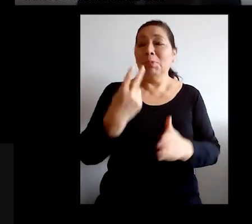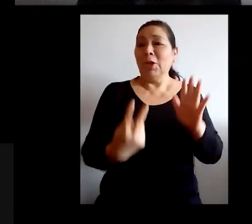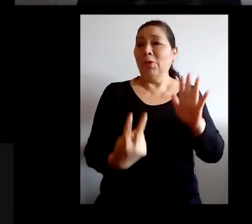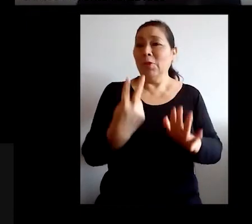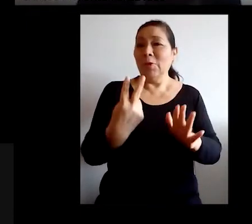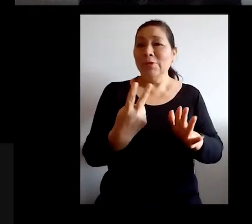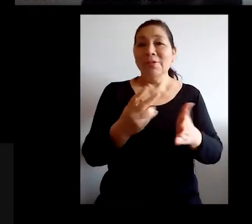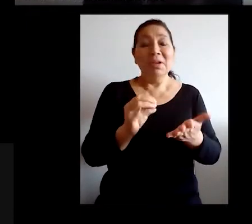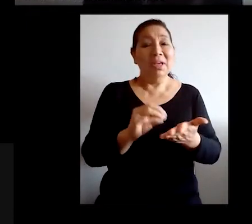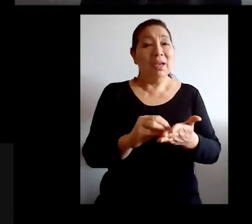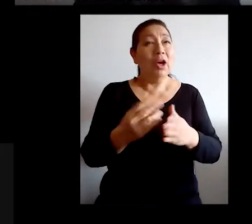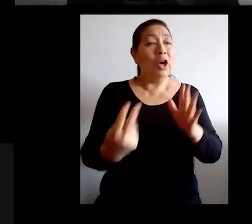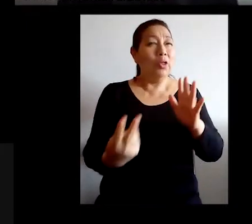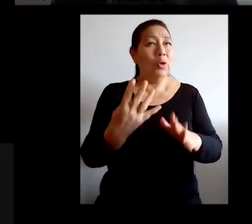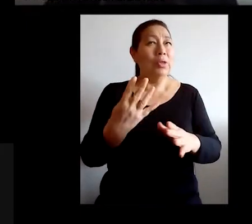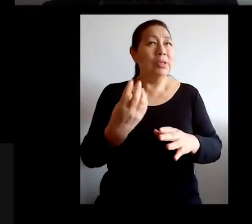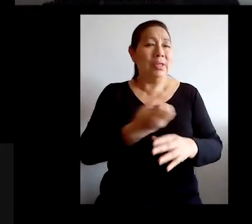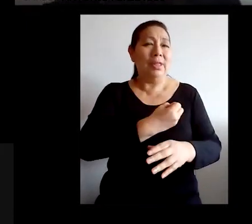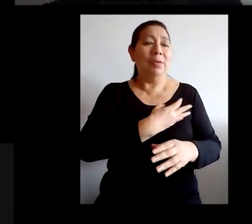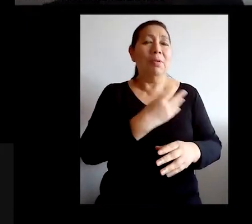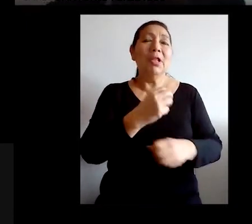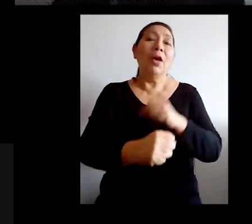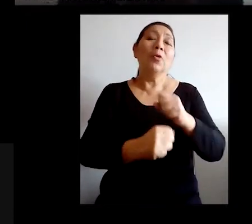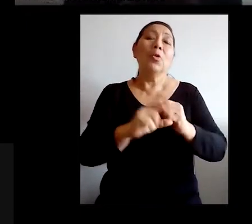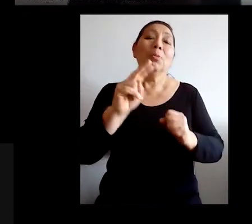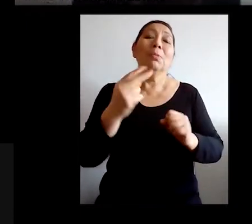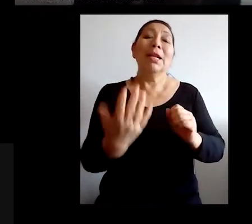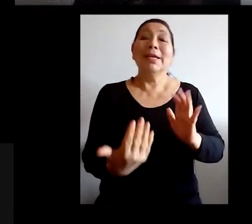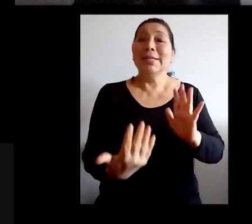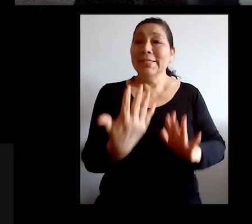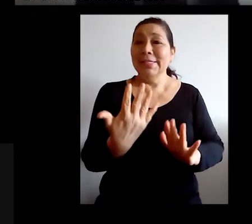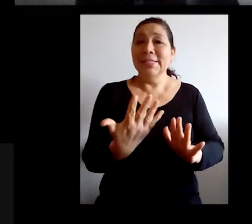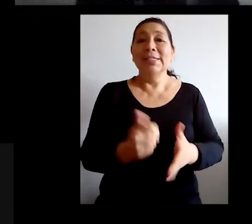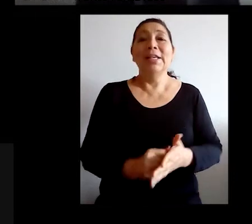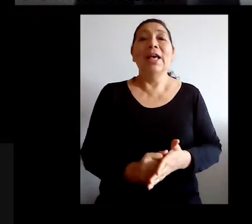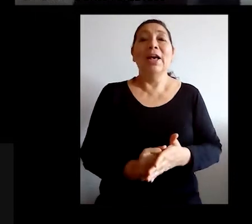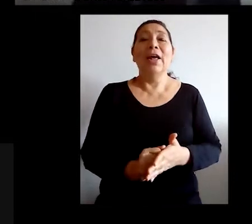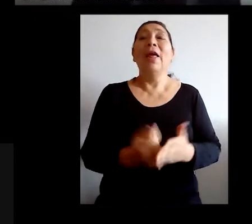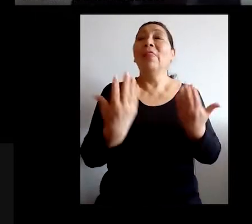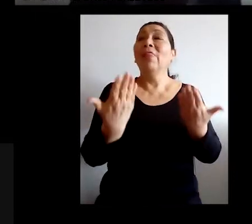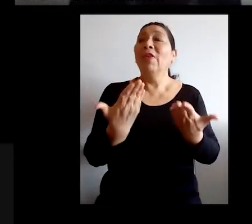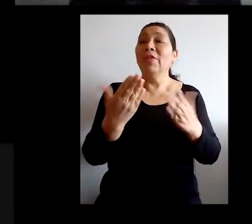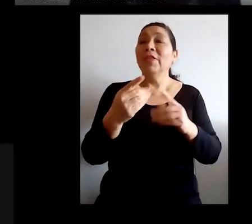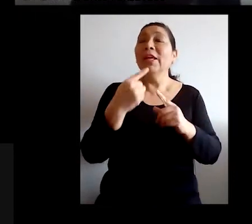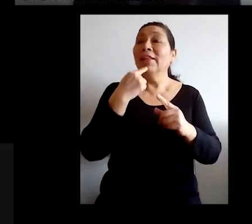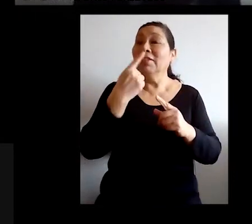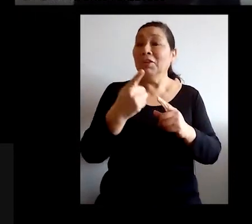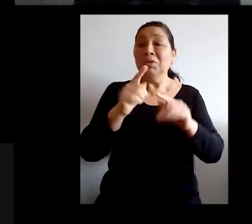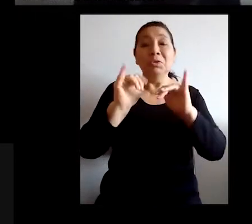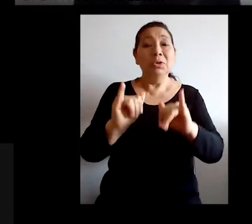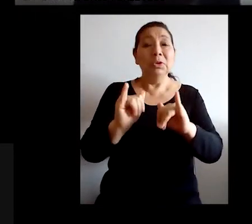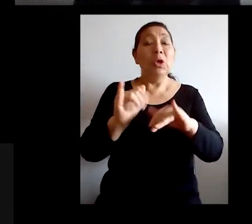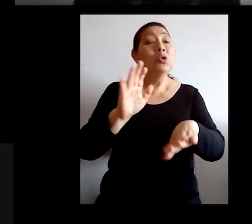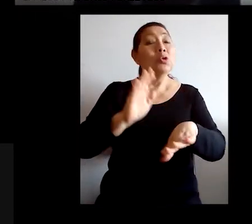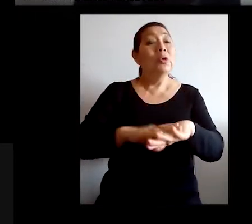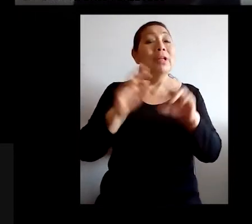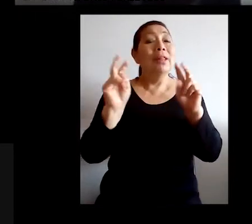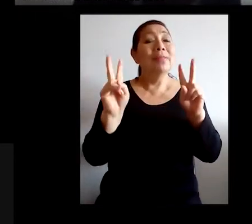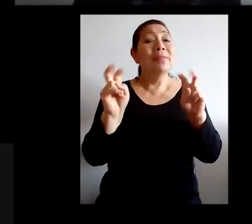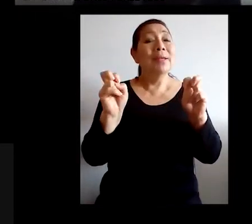00295-2012, que se publica el 14 de mayo de 2015, en la que el tribunal consolida su posición sobre el